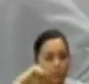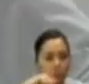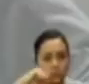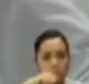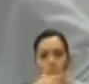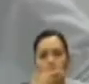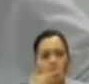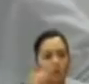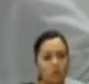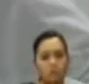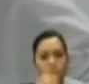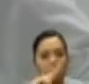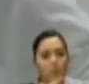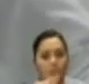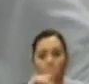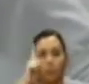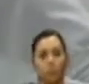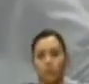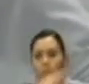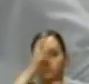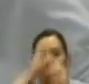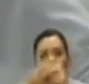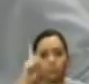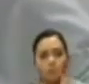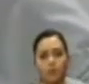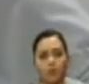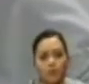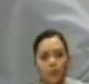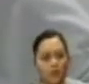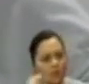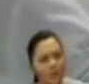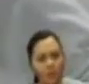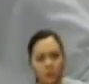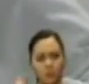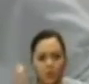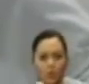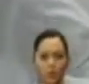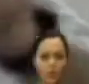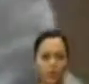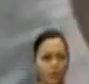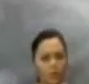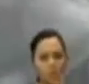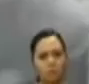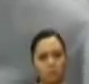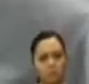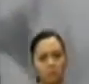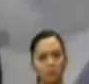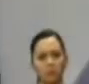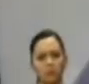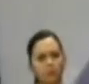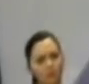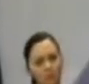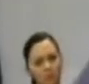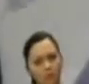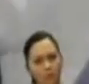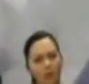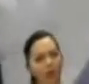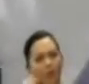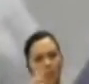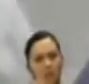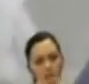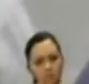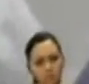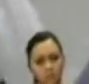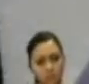Góngora, del Napo, no pudo participar en los Panamericanos. Le hicieron un gran daño al país y a nuestros deportistas, malos dirigentes que por su ambición, después de